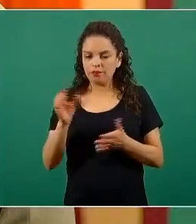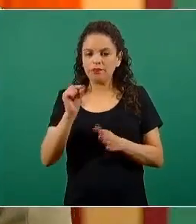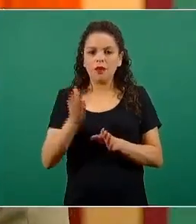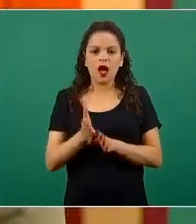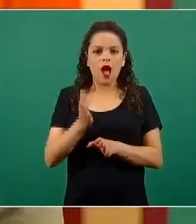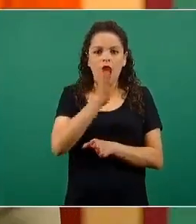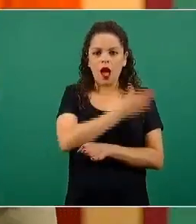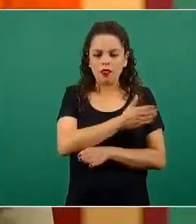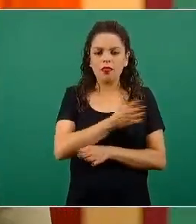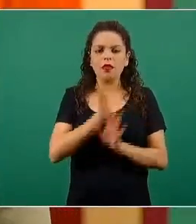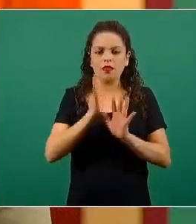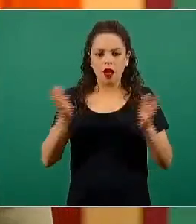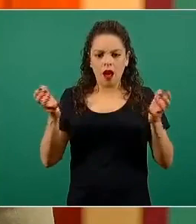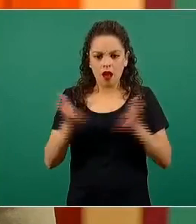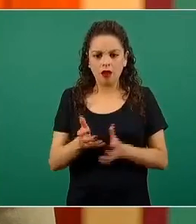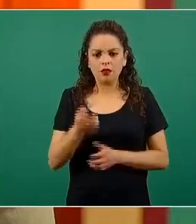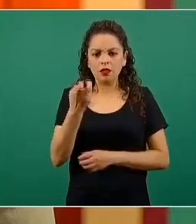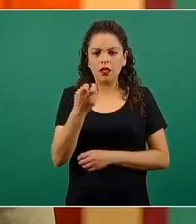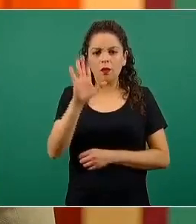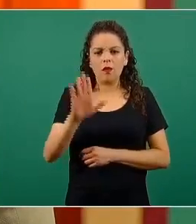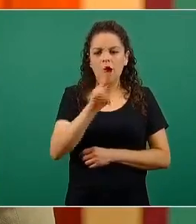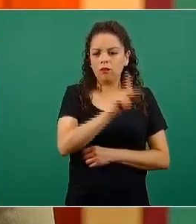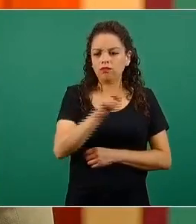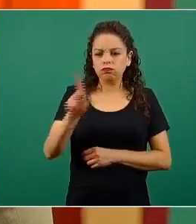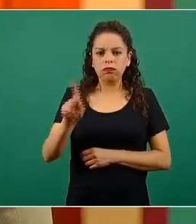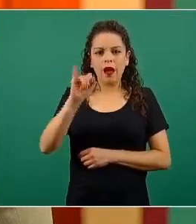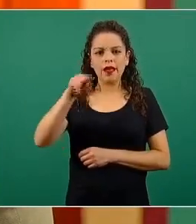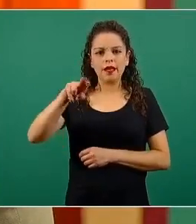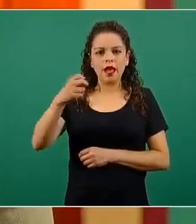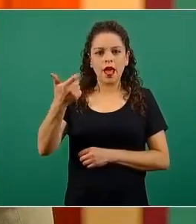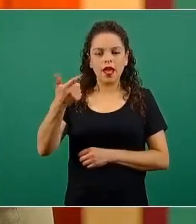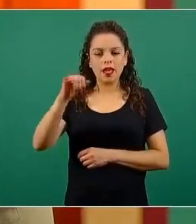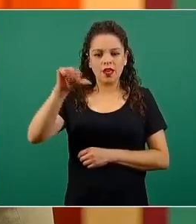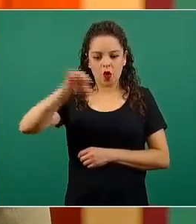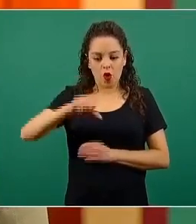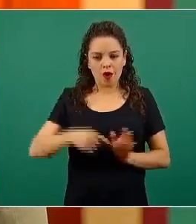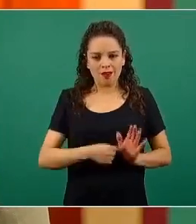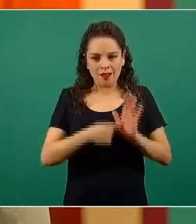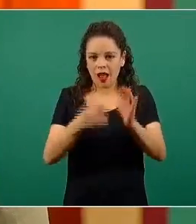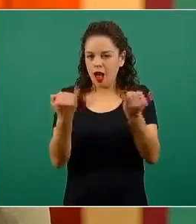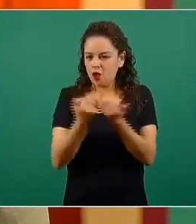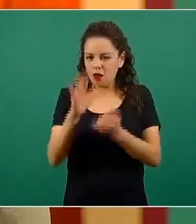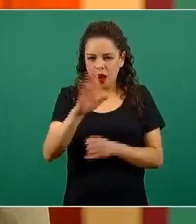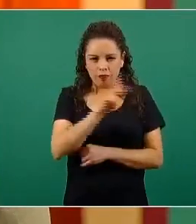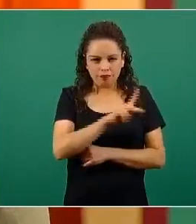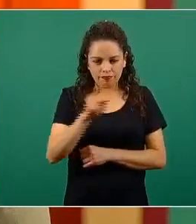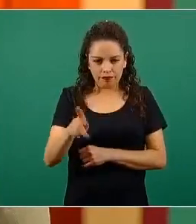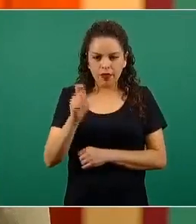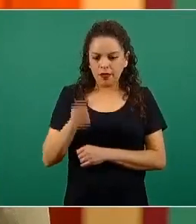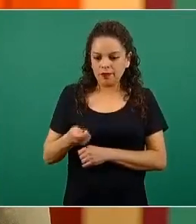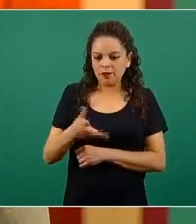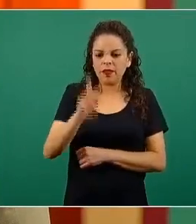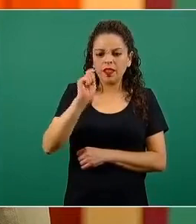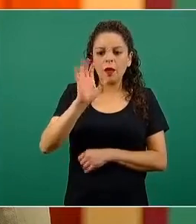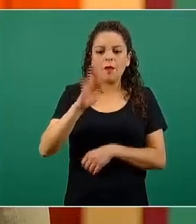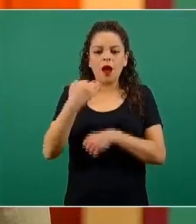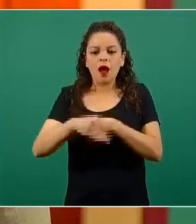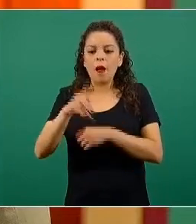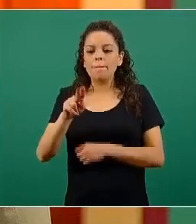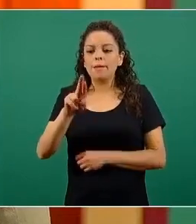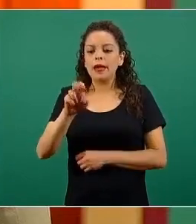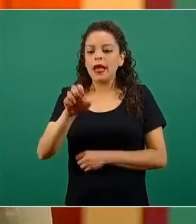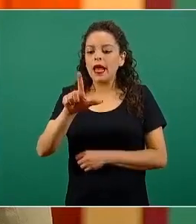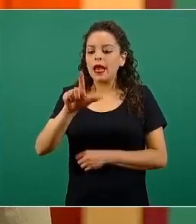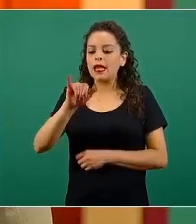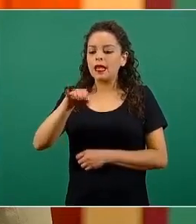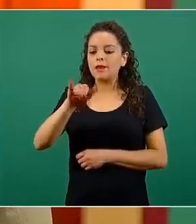ejercicio similar a lo que presenta INEGI el día de hoy, y lo hemos llamado siempre preliminar porque el conocer exactamente